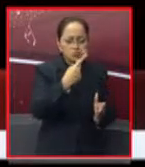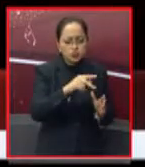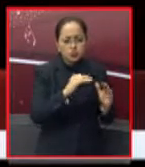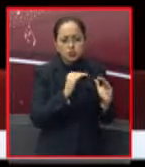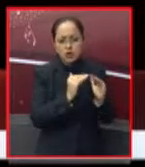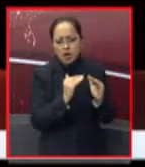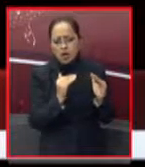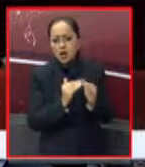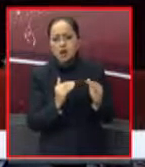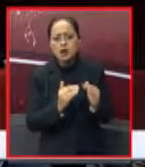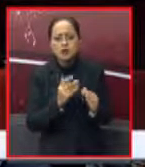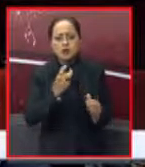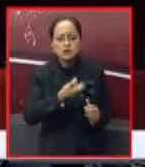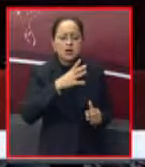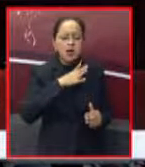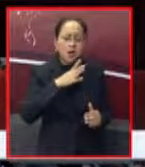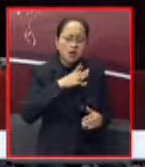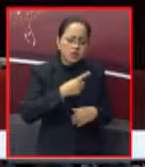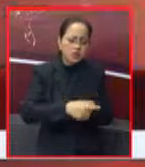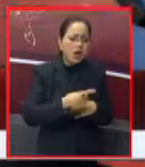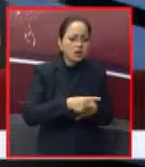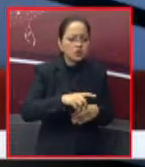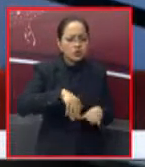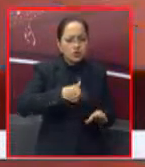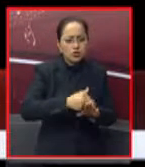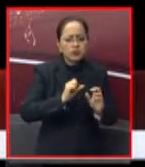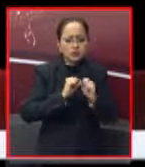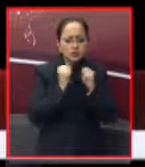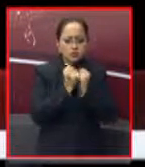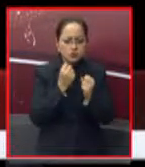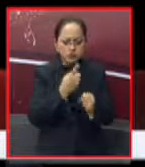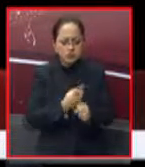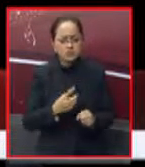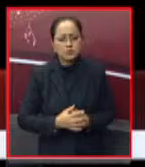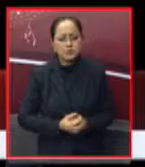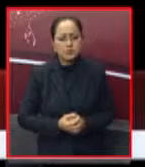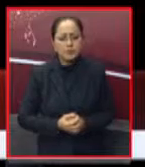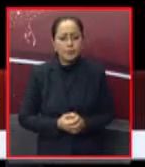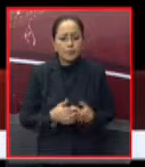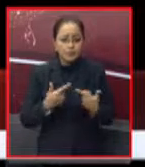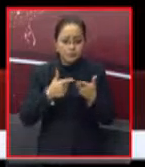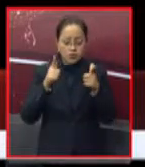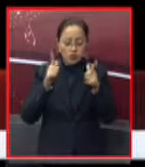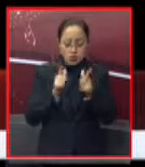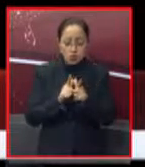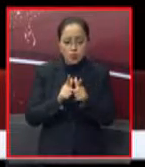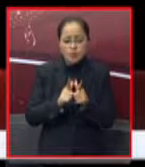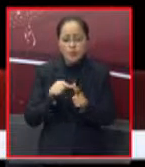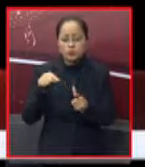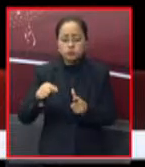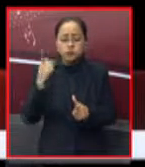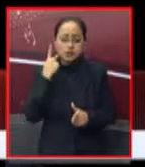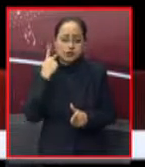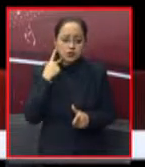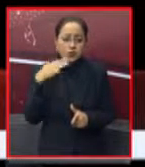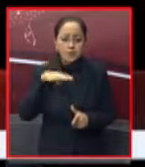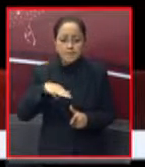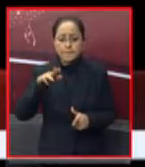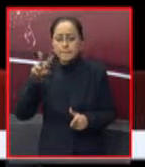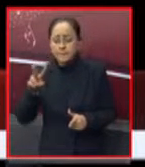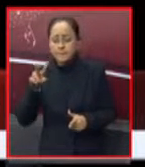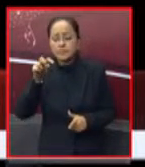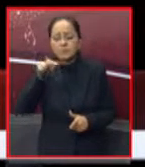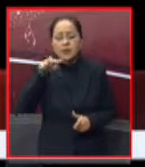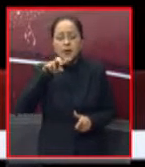desigualdad que tanto daña el tejido social. El Grupo Parlamentario de Movimiento Ciudadano celebra